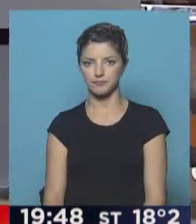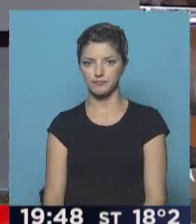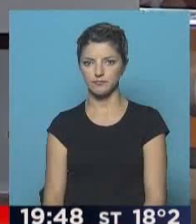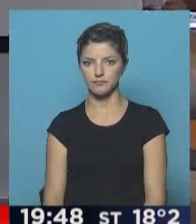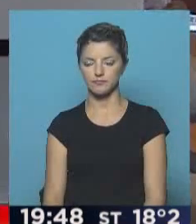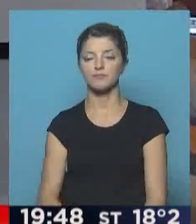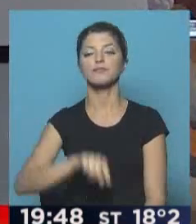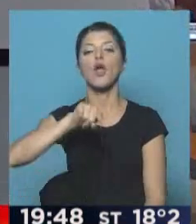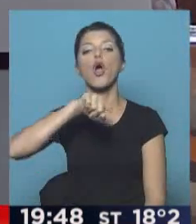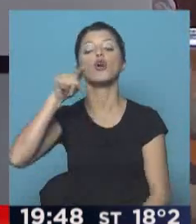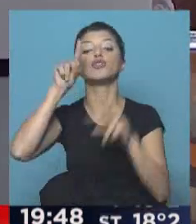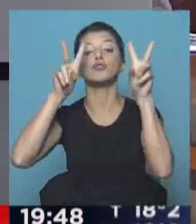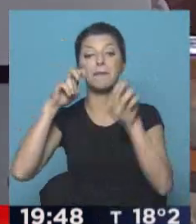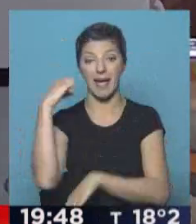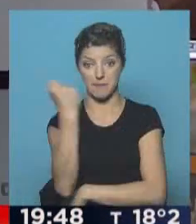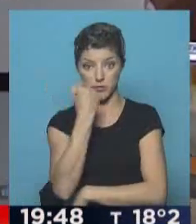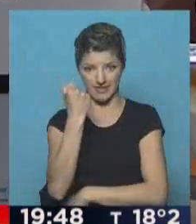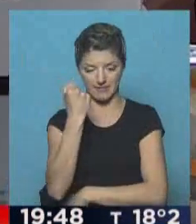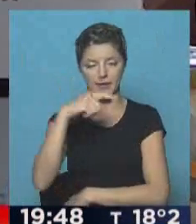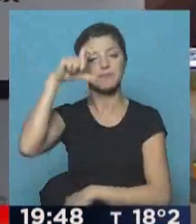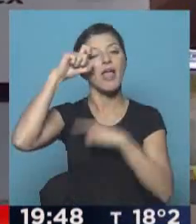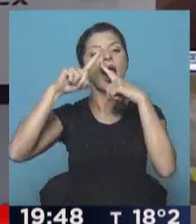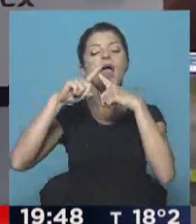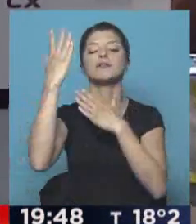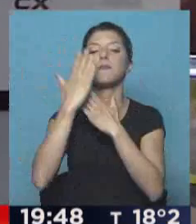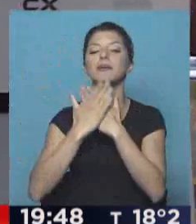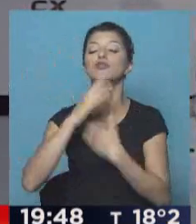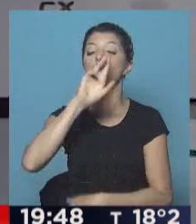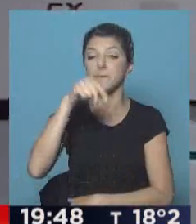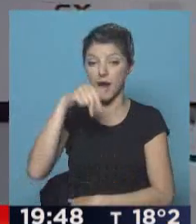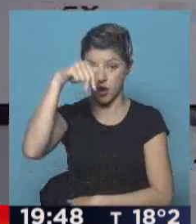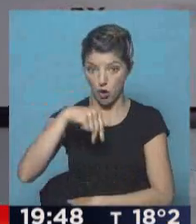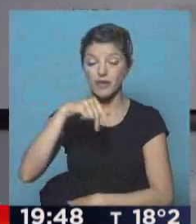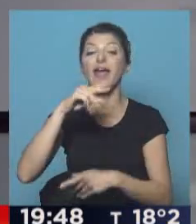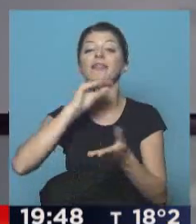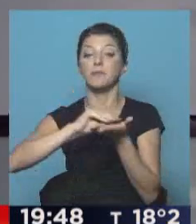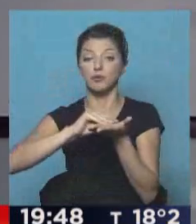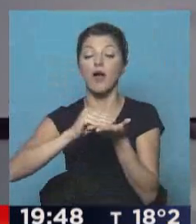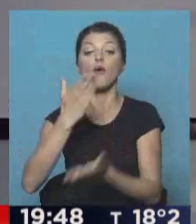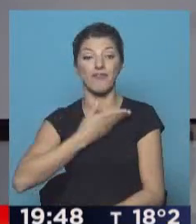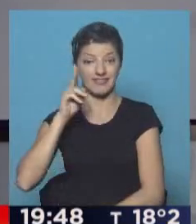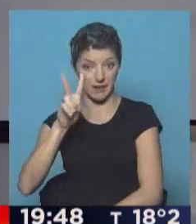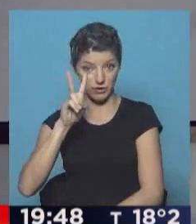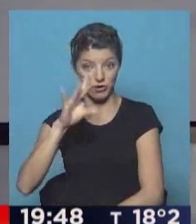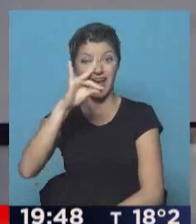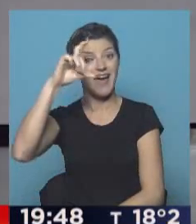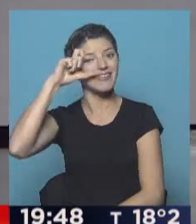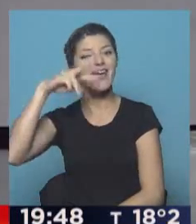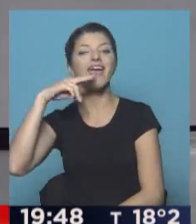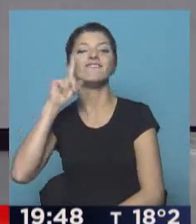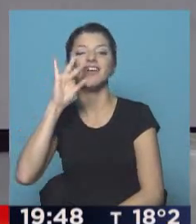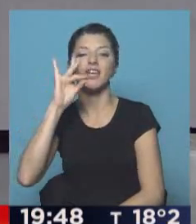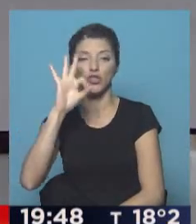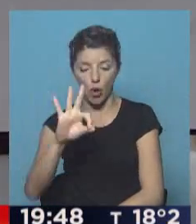otro de los temas del día es que Julio De Vido, el exministro de Planificación, actual diputado por el Frente para la Victoria, quedó al borde a un paso del juicio oral por